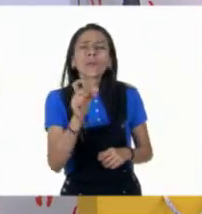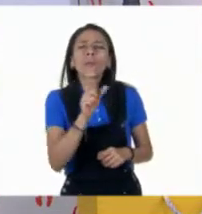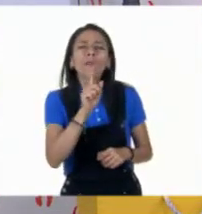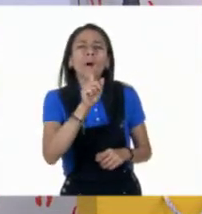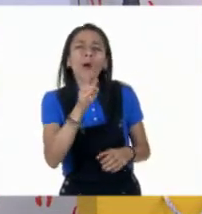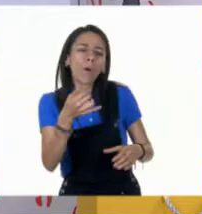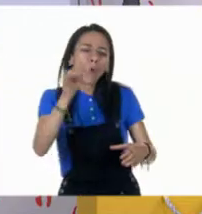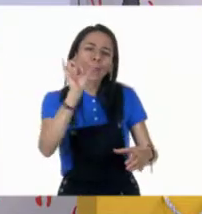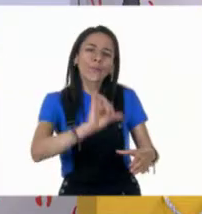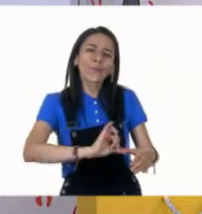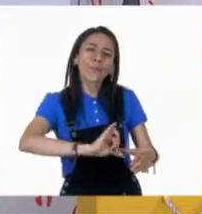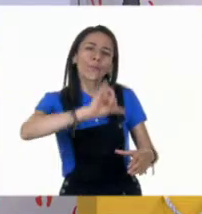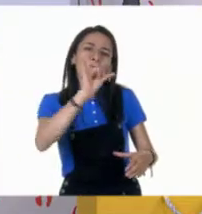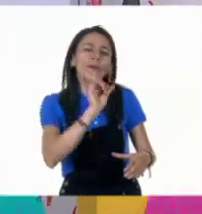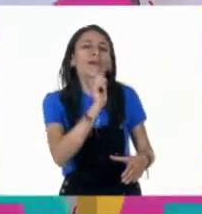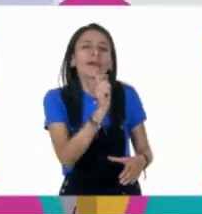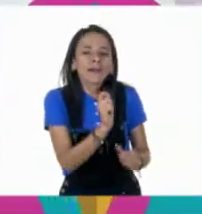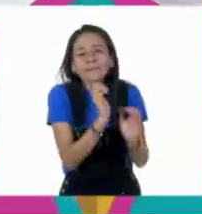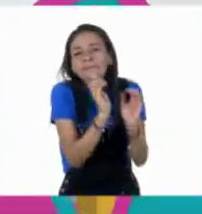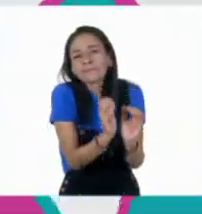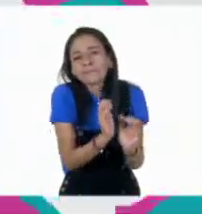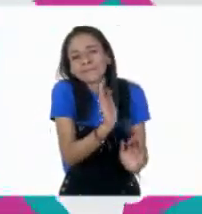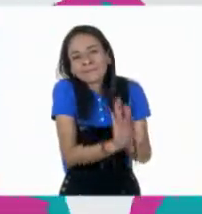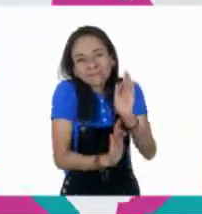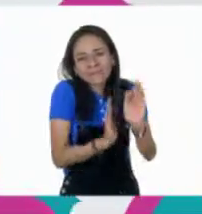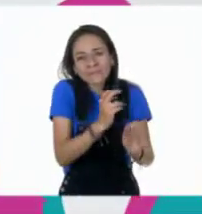Vamos a escribir eso entonces.